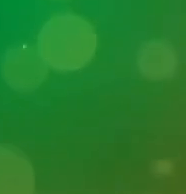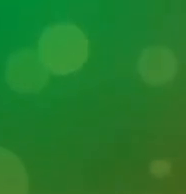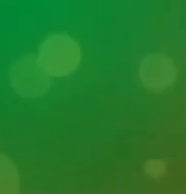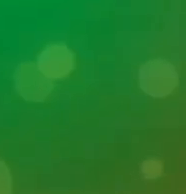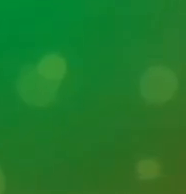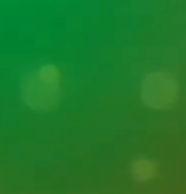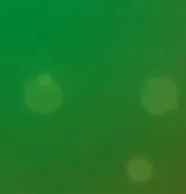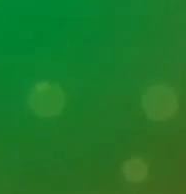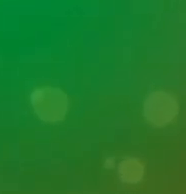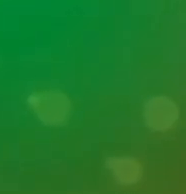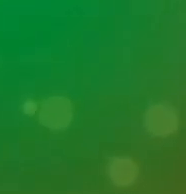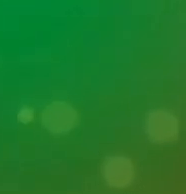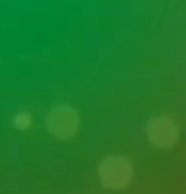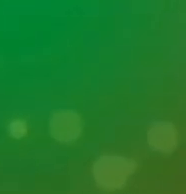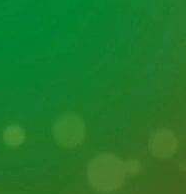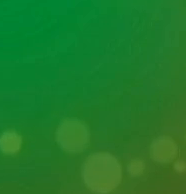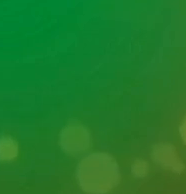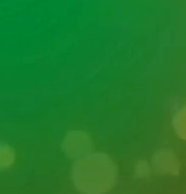Loto. Loto.